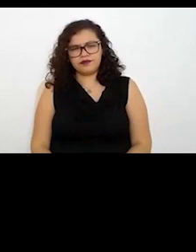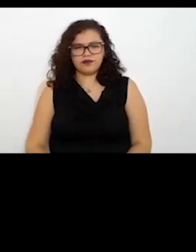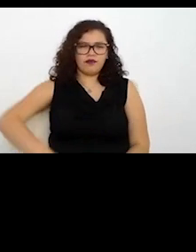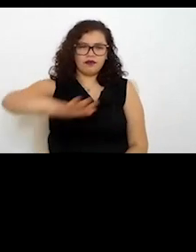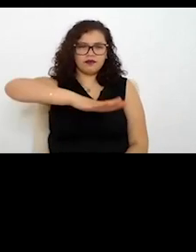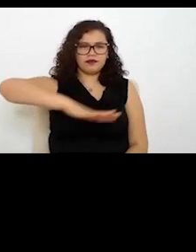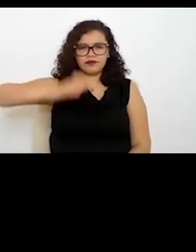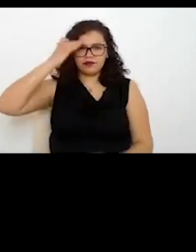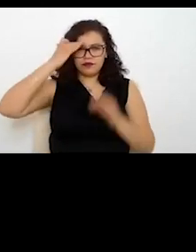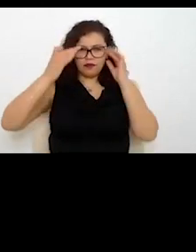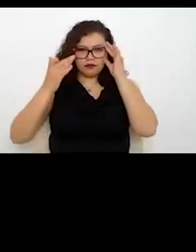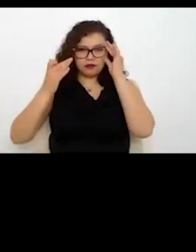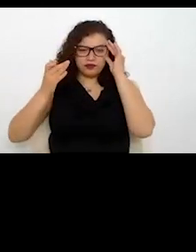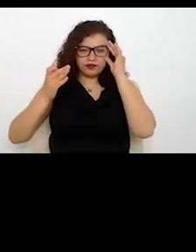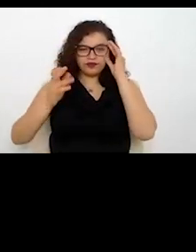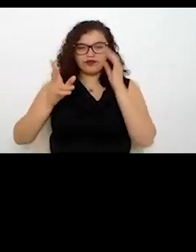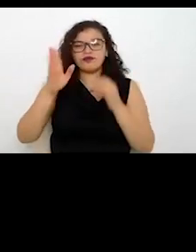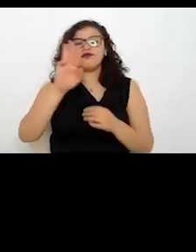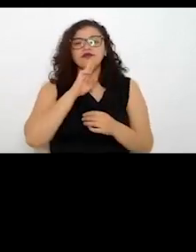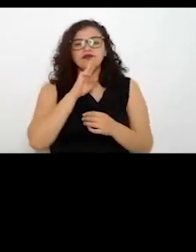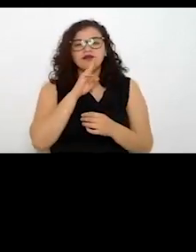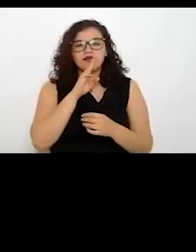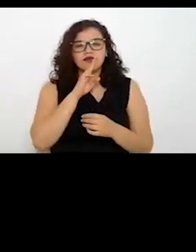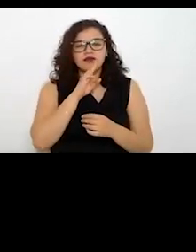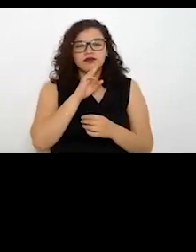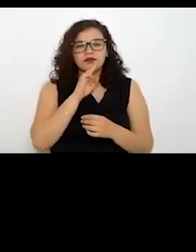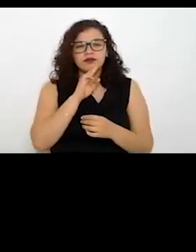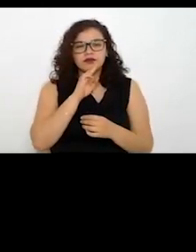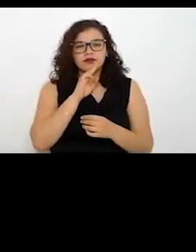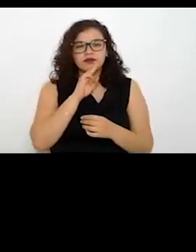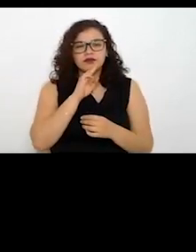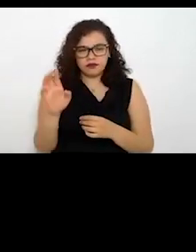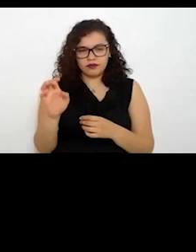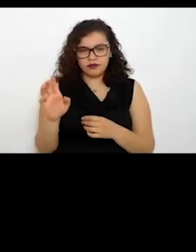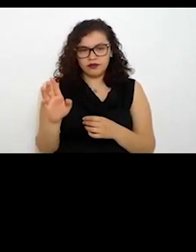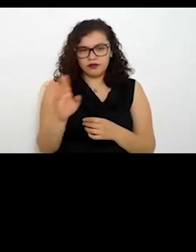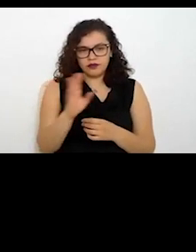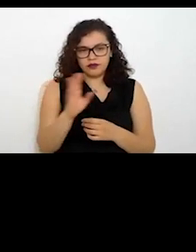espacios para que la madre y el bebé estén,